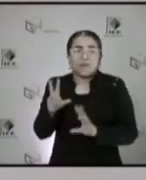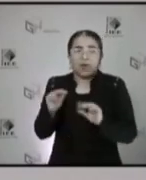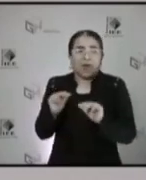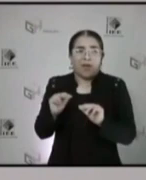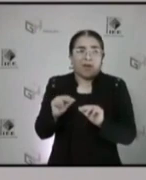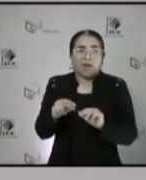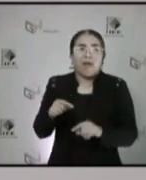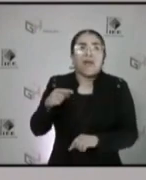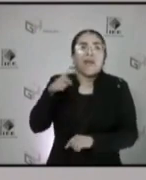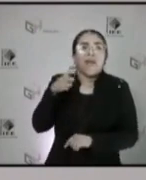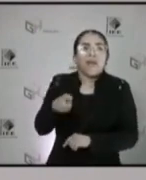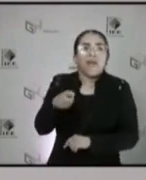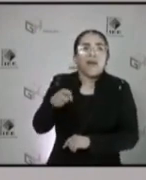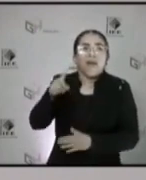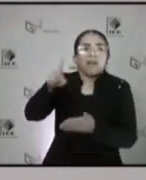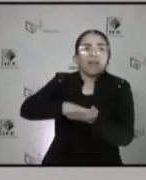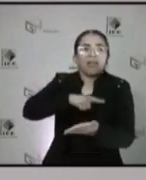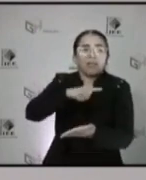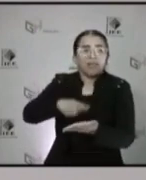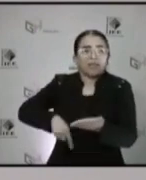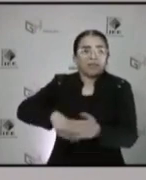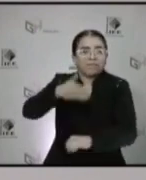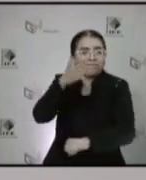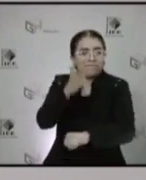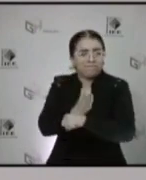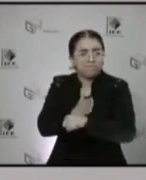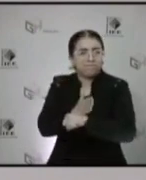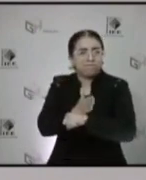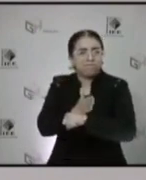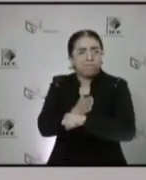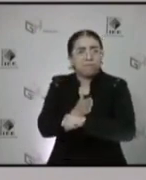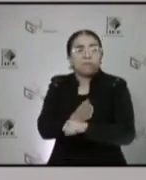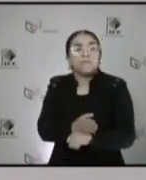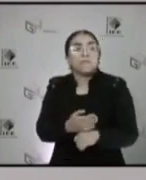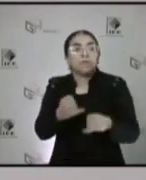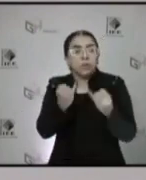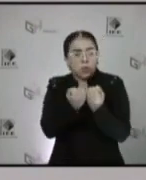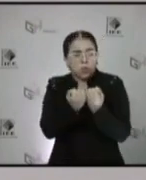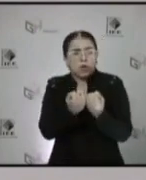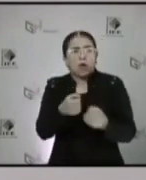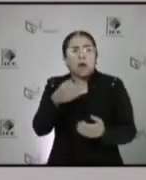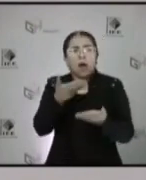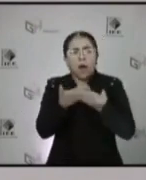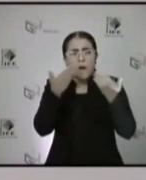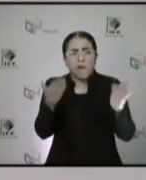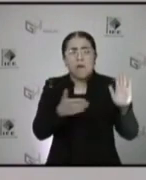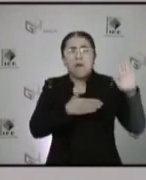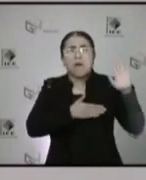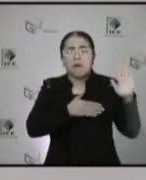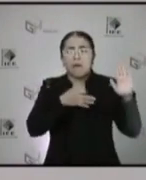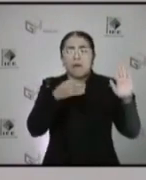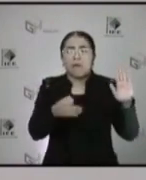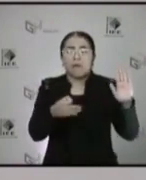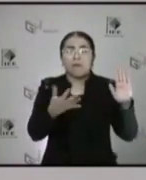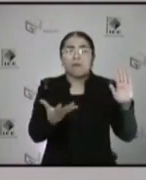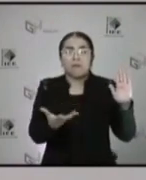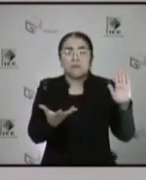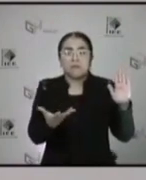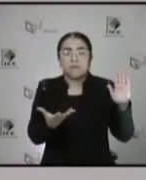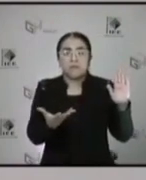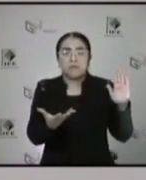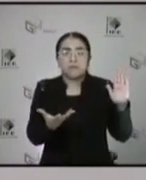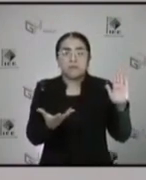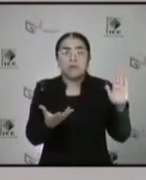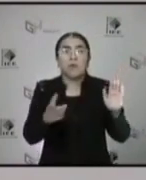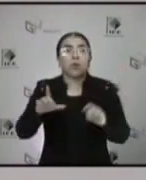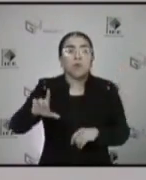un delito electoral. Y hago un compromiso, además, porque el tema es de gobernabilidad. Será